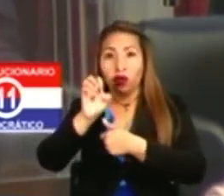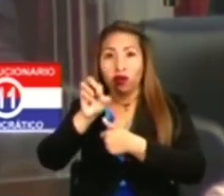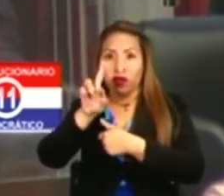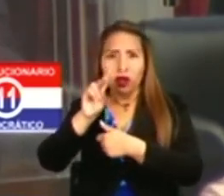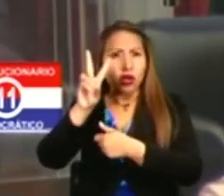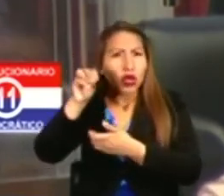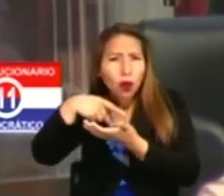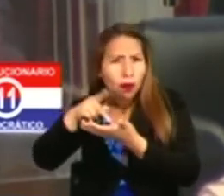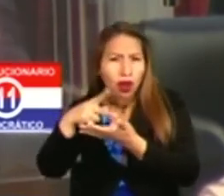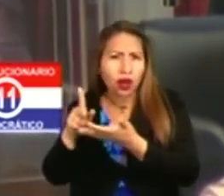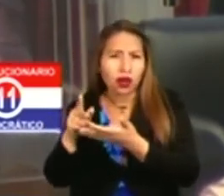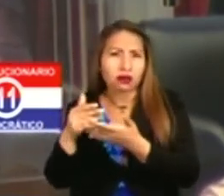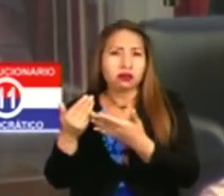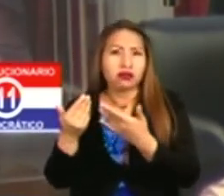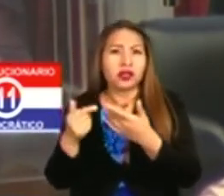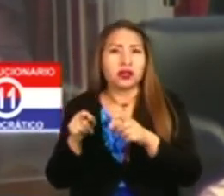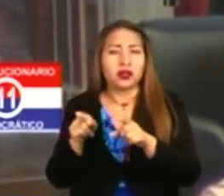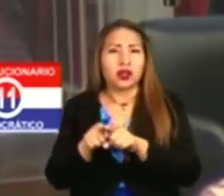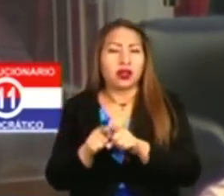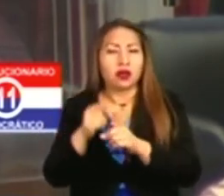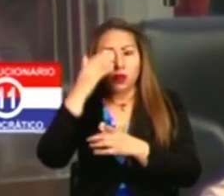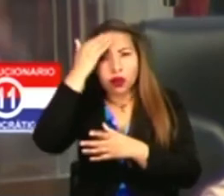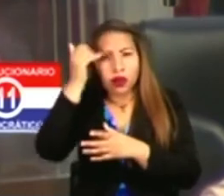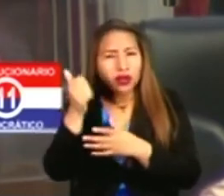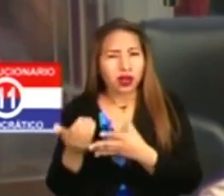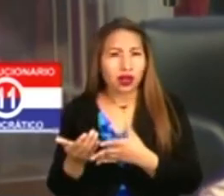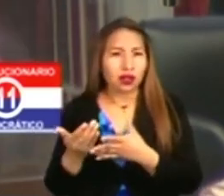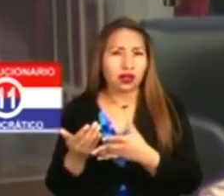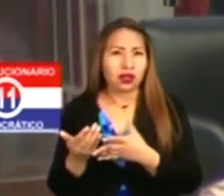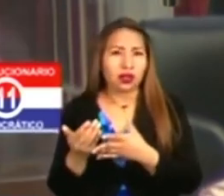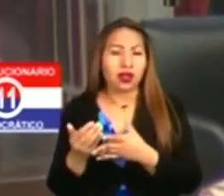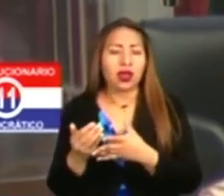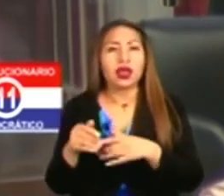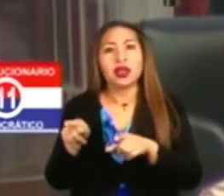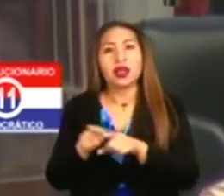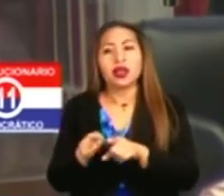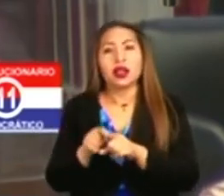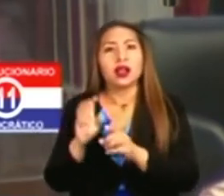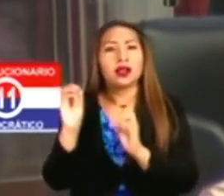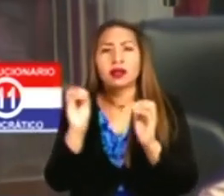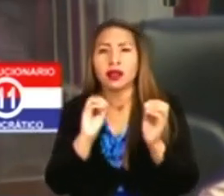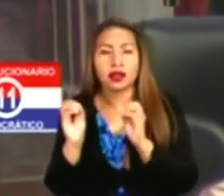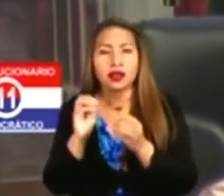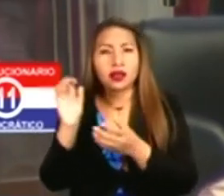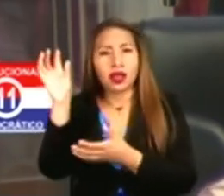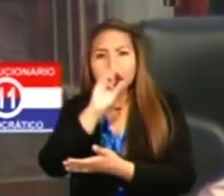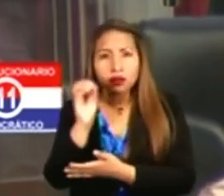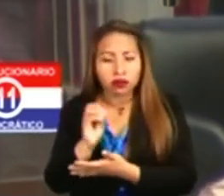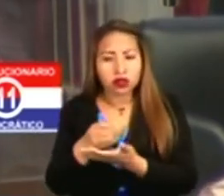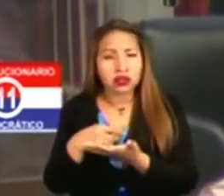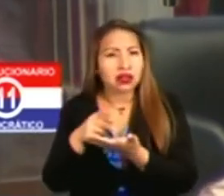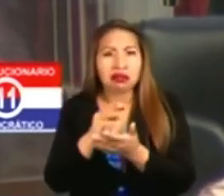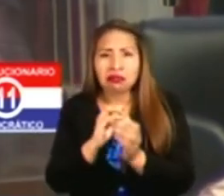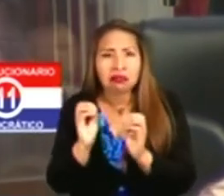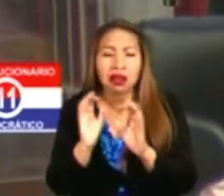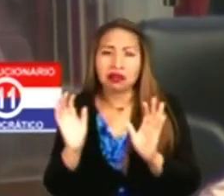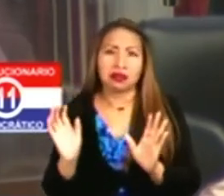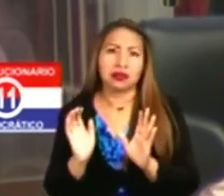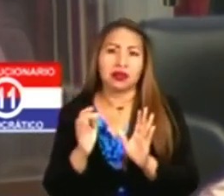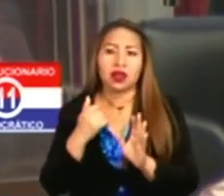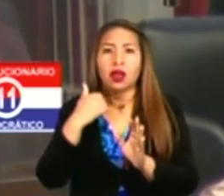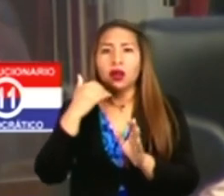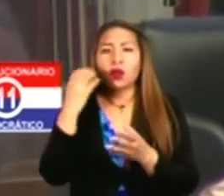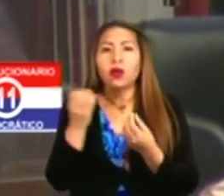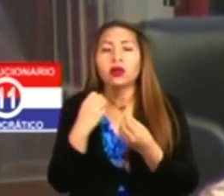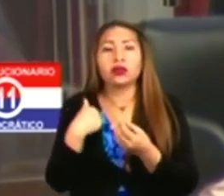digitales no pagan ni un real en impuestos. ¿Cuándo les vamos a cobrar? ¿Cuándo le vamos a cobrar a esos evasores de la Caja